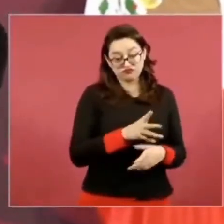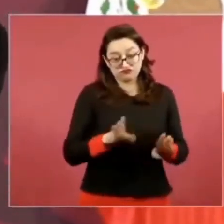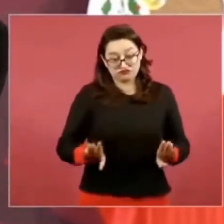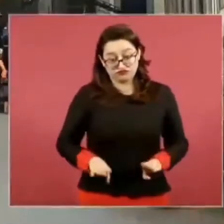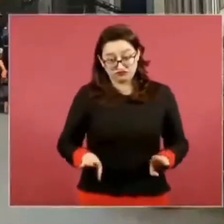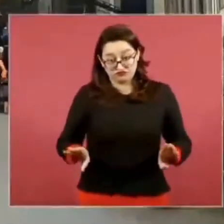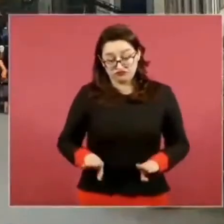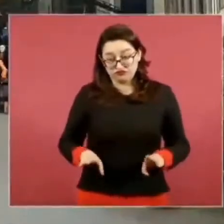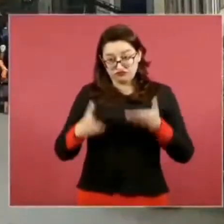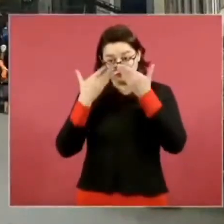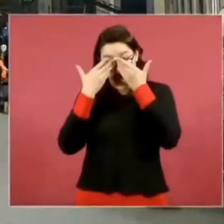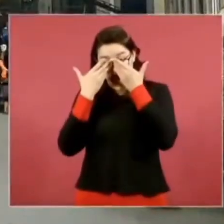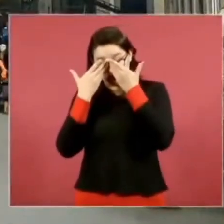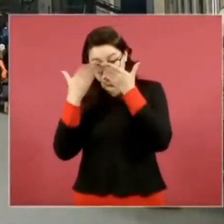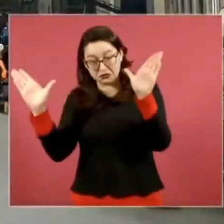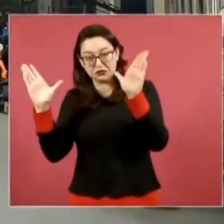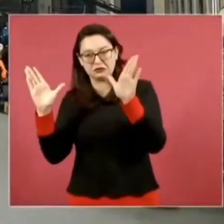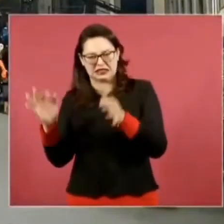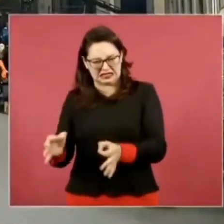liberales